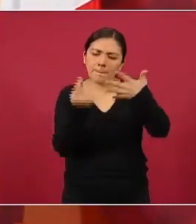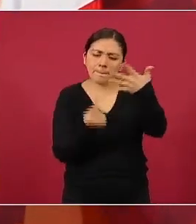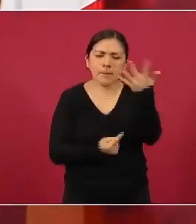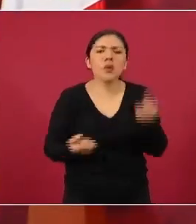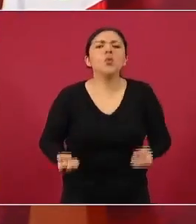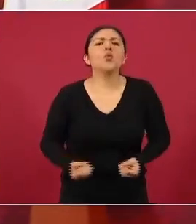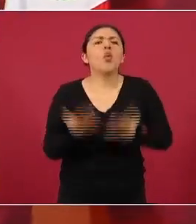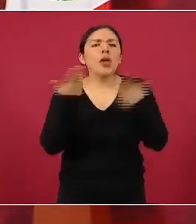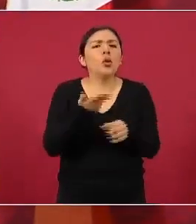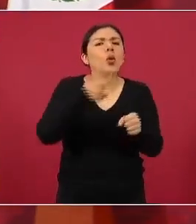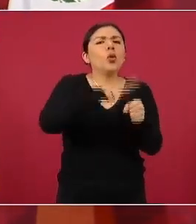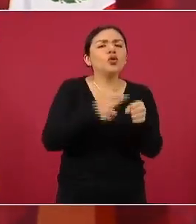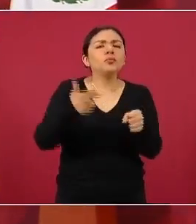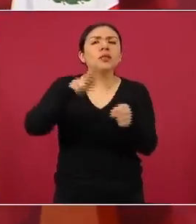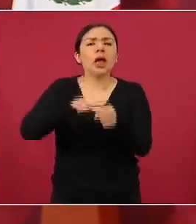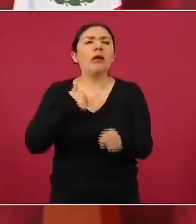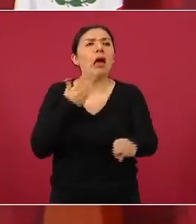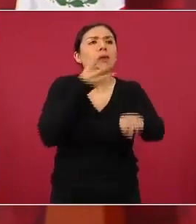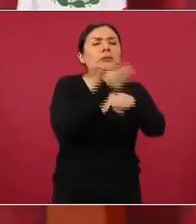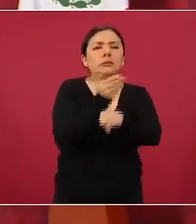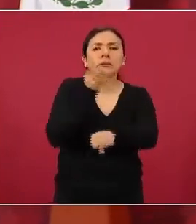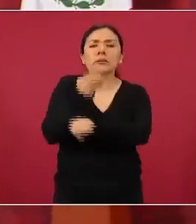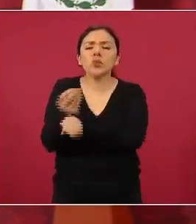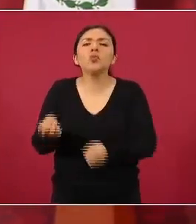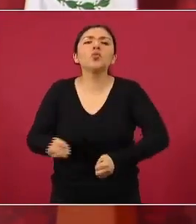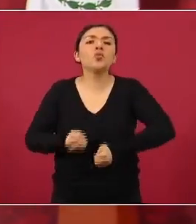hospitales hemos rehabilitado?